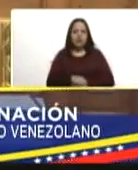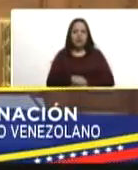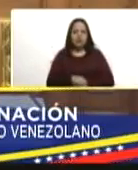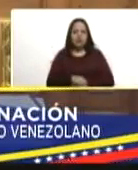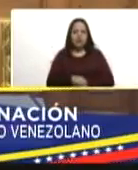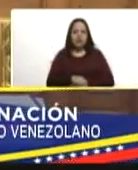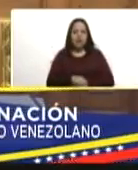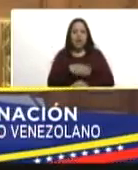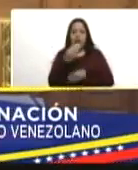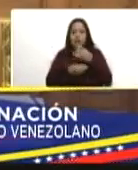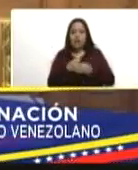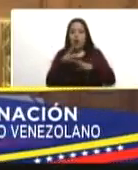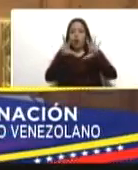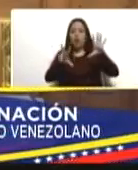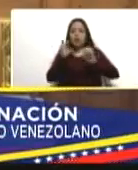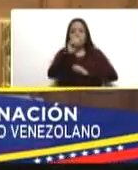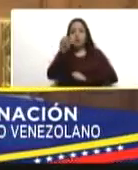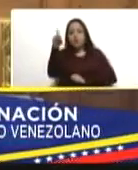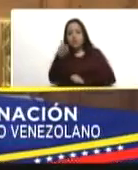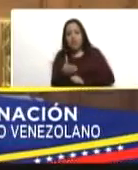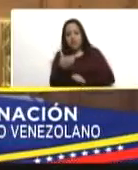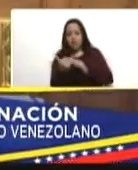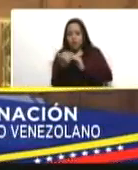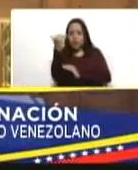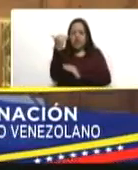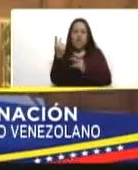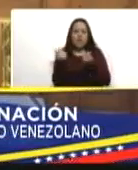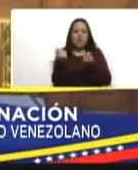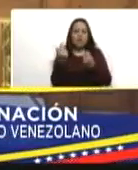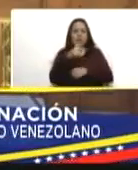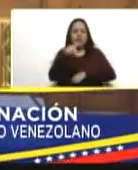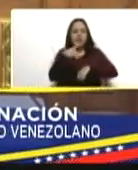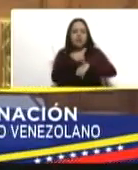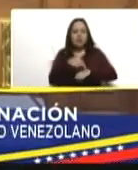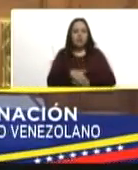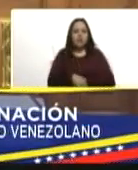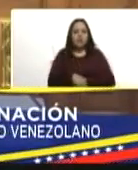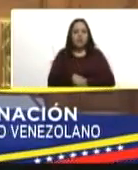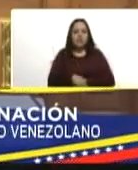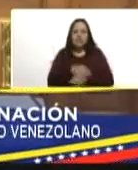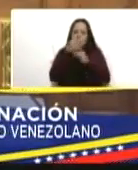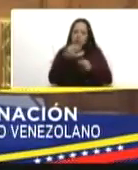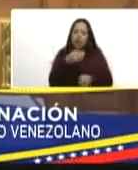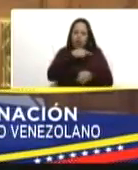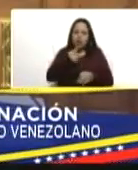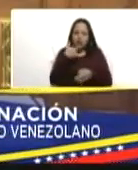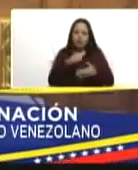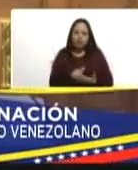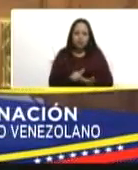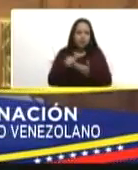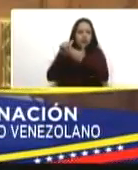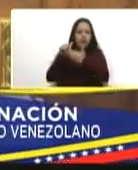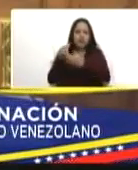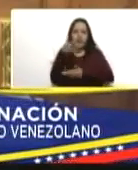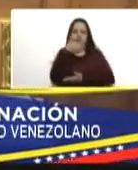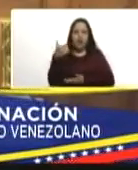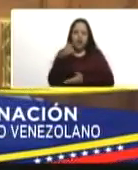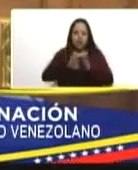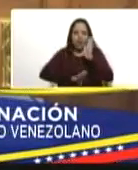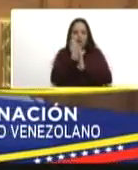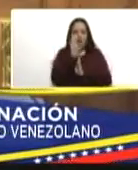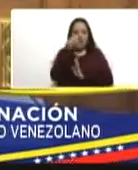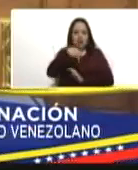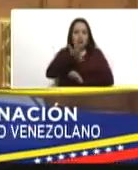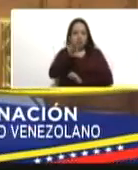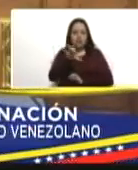del 8% de la economía nacional y vamos a volver a liderar el crecimiento económico de nuestra región en